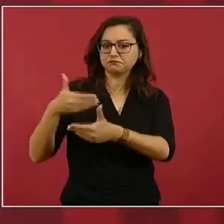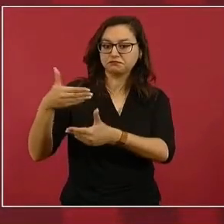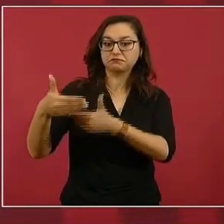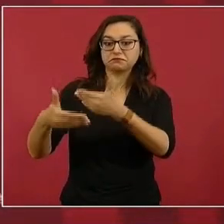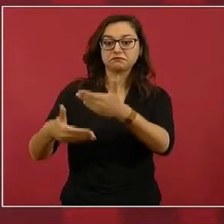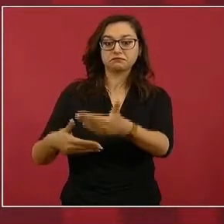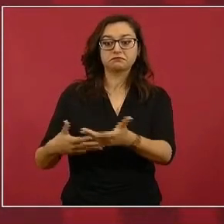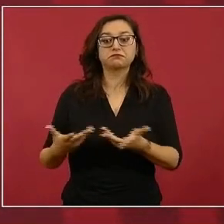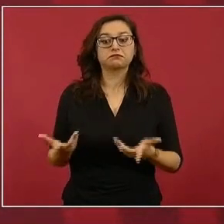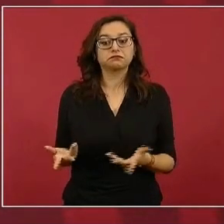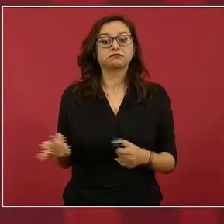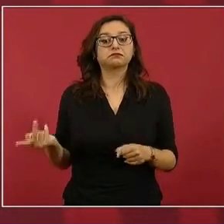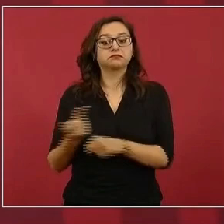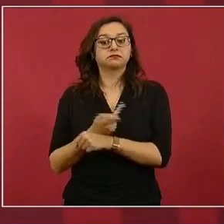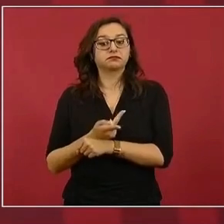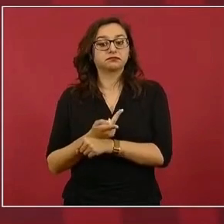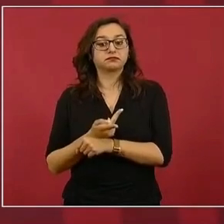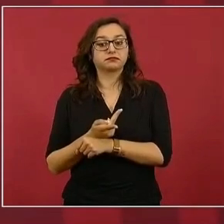y a la vez